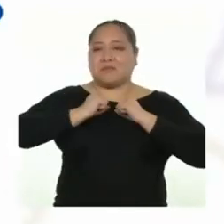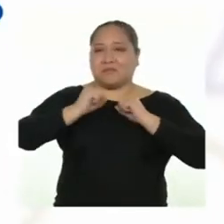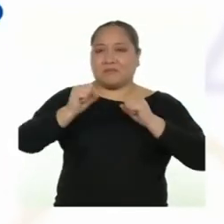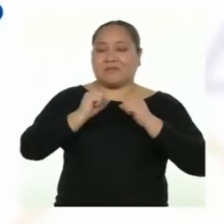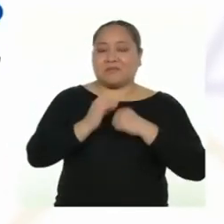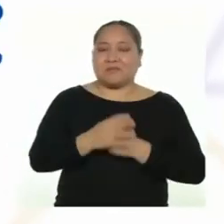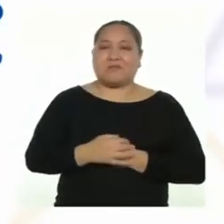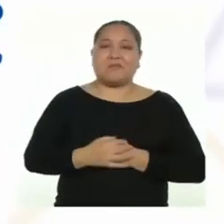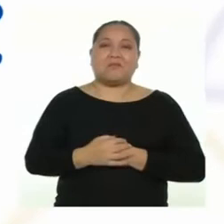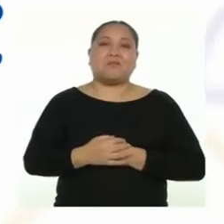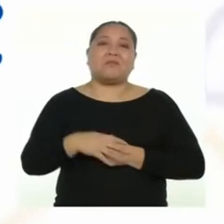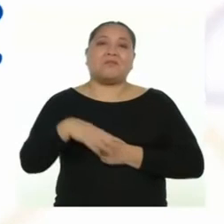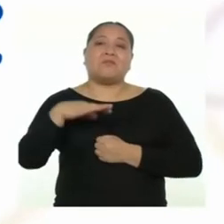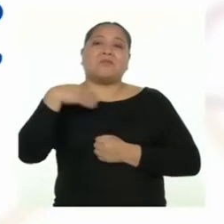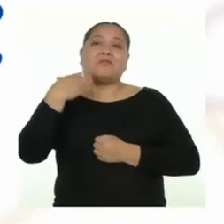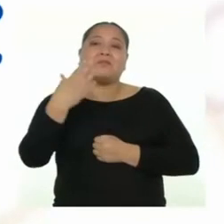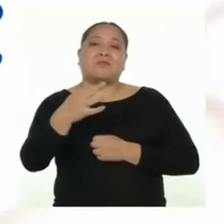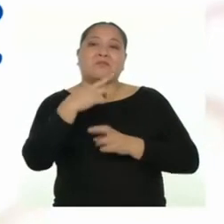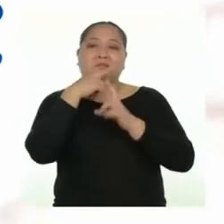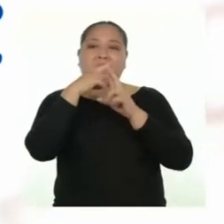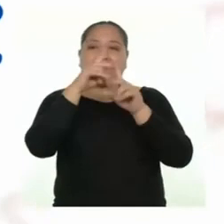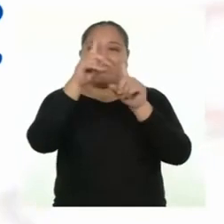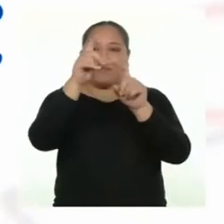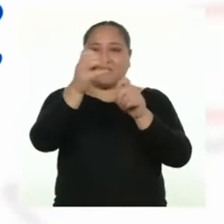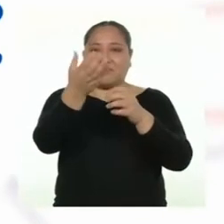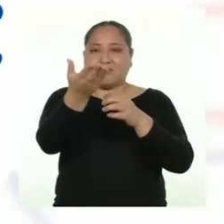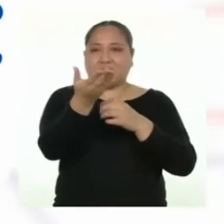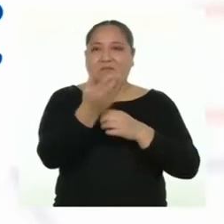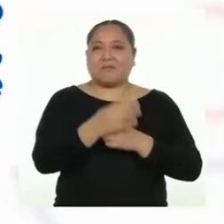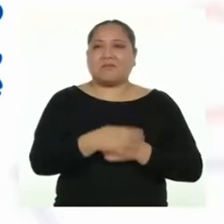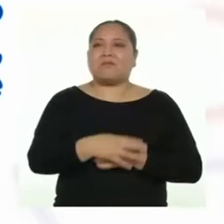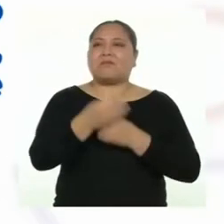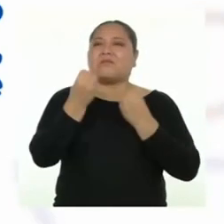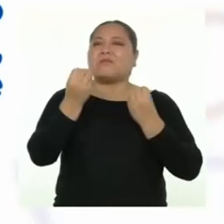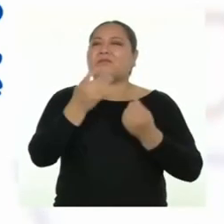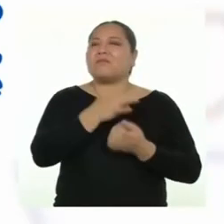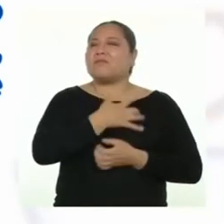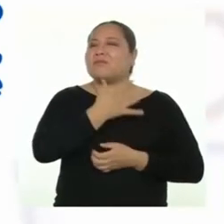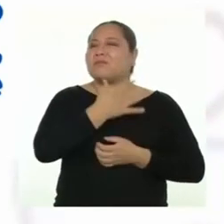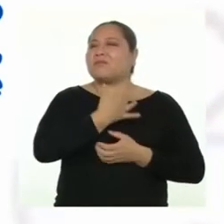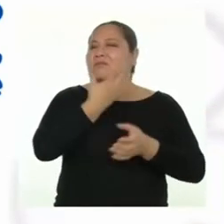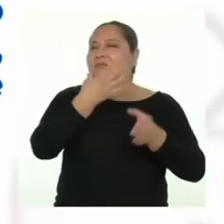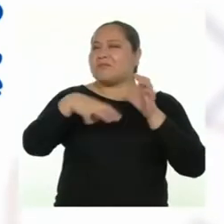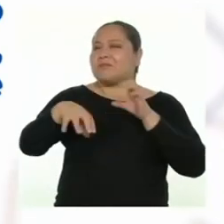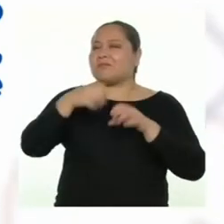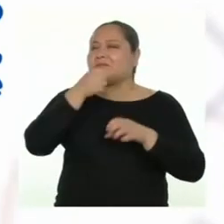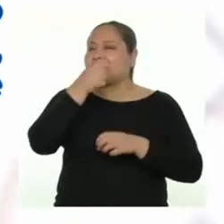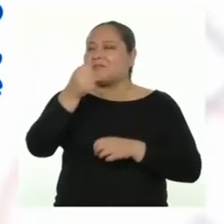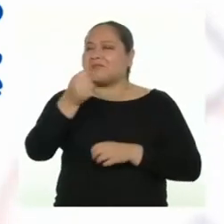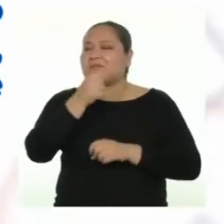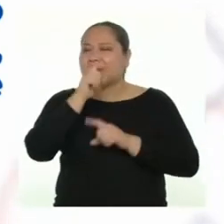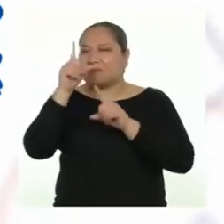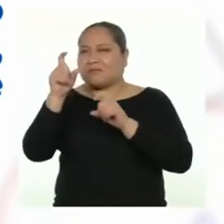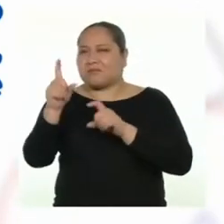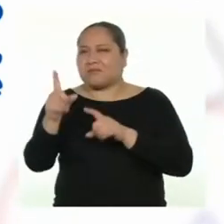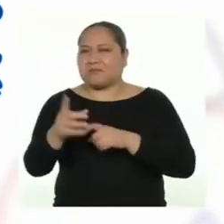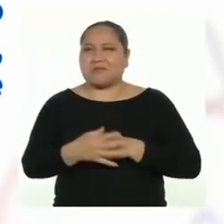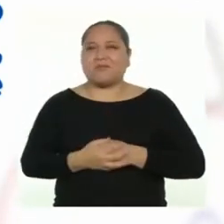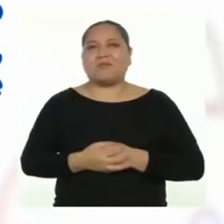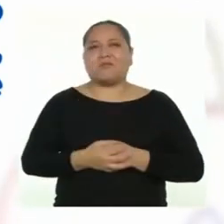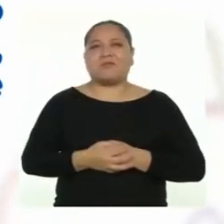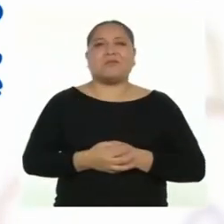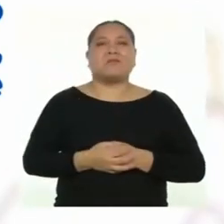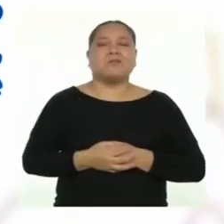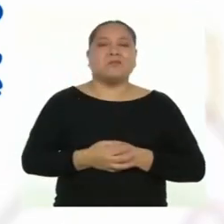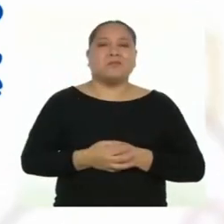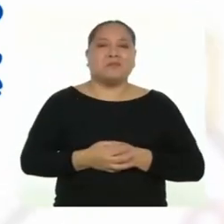física. Y luego, responde a la pregunta: ¿cómo te sentiste realizando la entrevista?